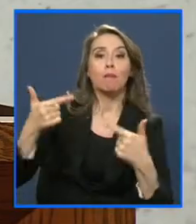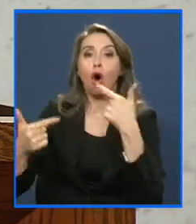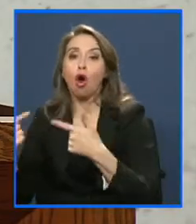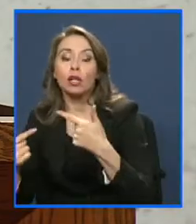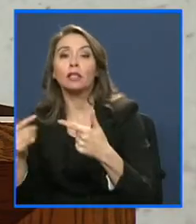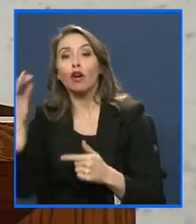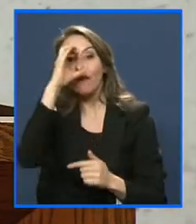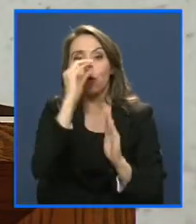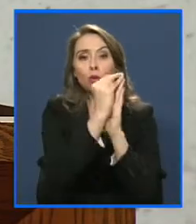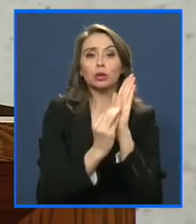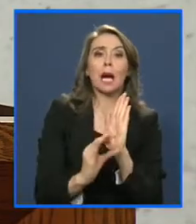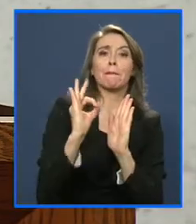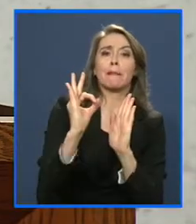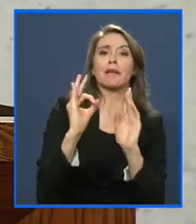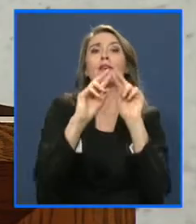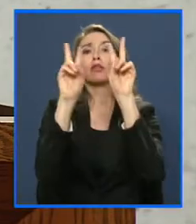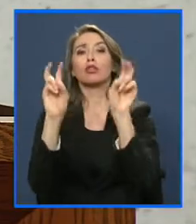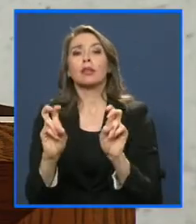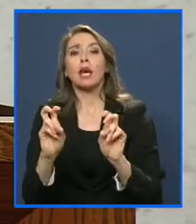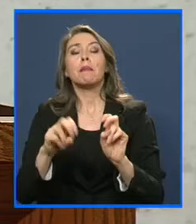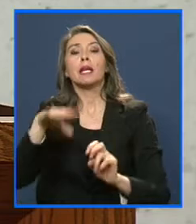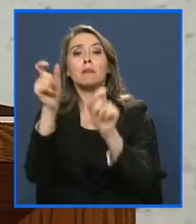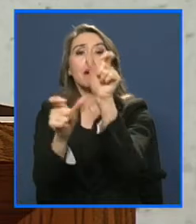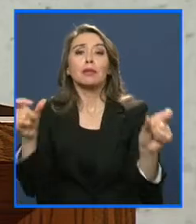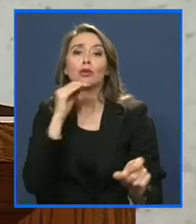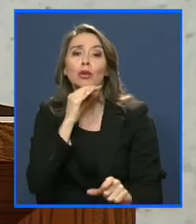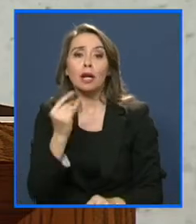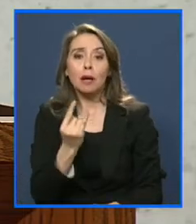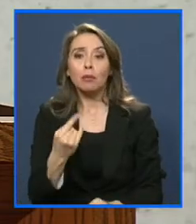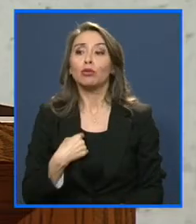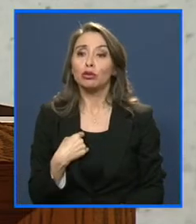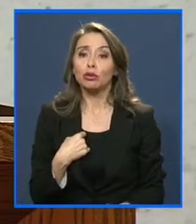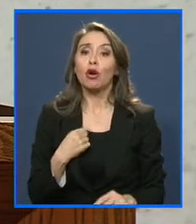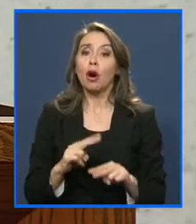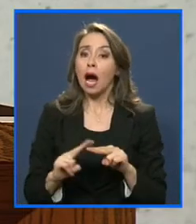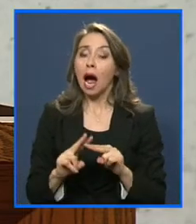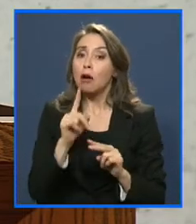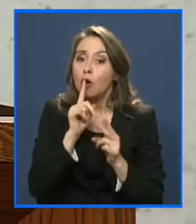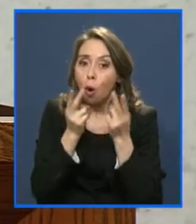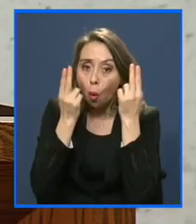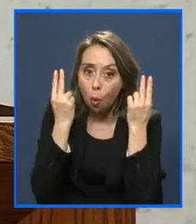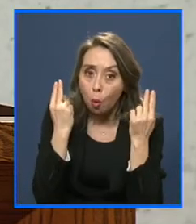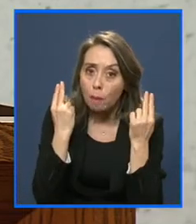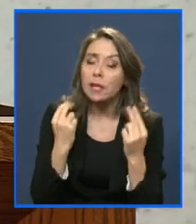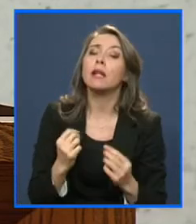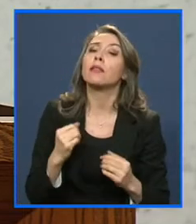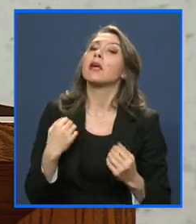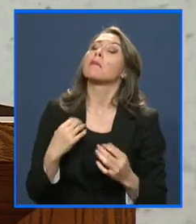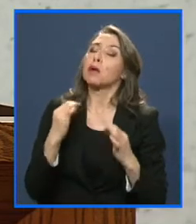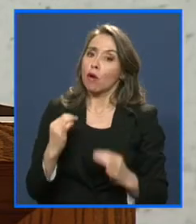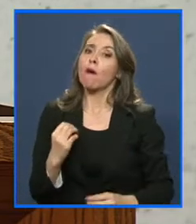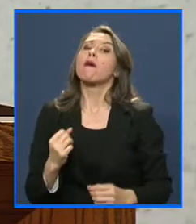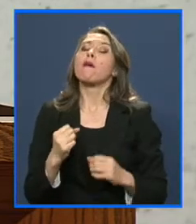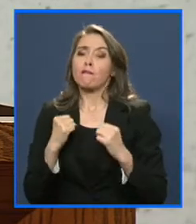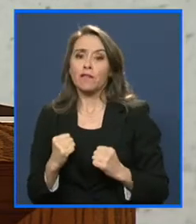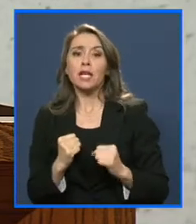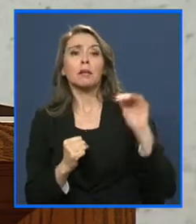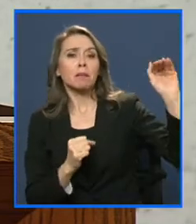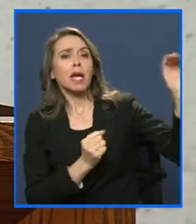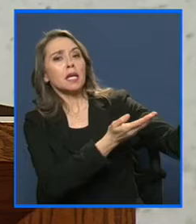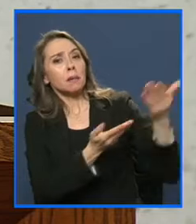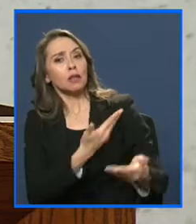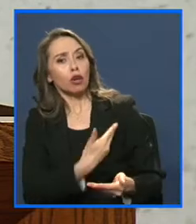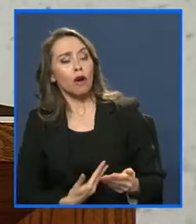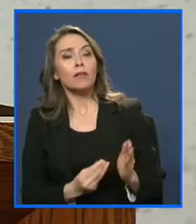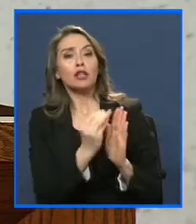absoluta de los grandes temas que aprenden a la mayoría hago la más humilde pero firme invitación al gobierno en la definición de prioridades